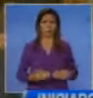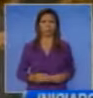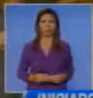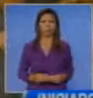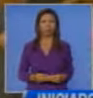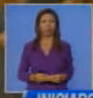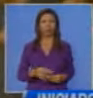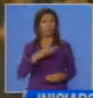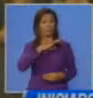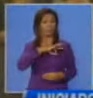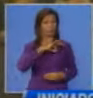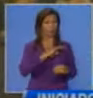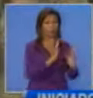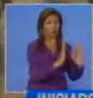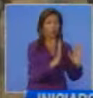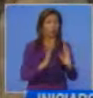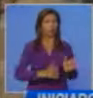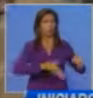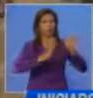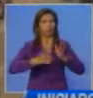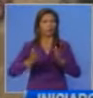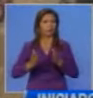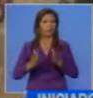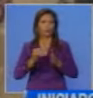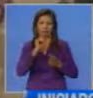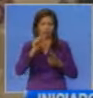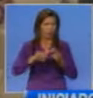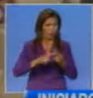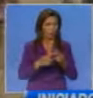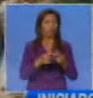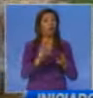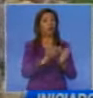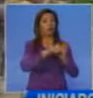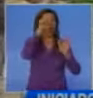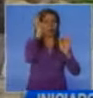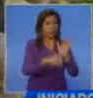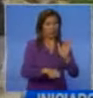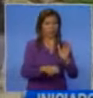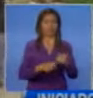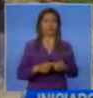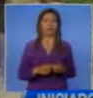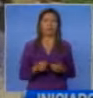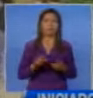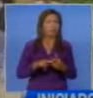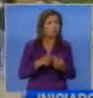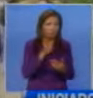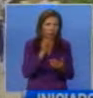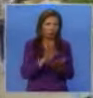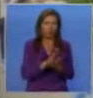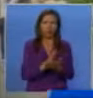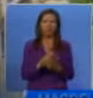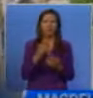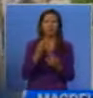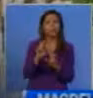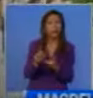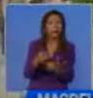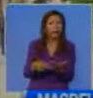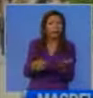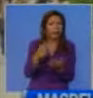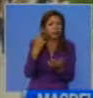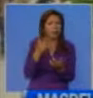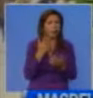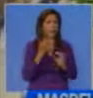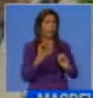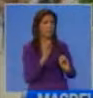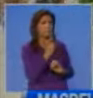Dos facultades no iniciaron clases. El caso más notorio, el de jurisprudencia. ¿Le dieron una explicación? No, no nos han dado ninguna explicación exacta.